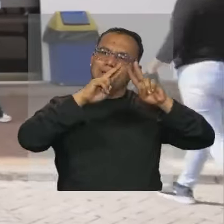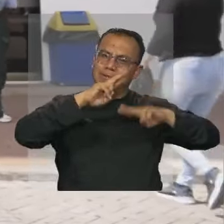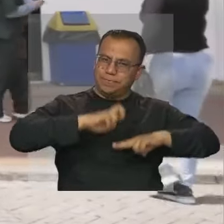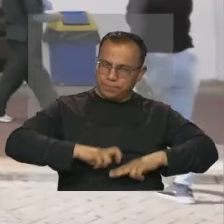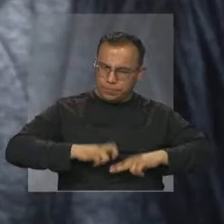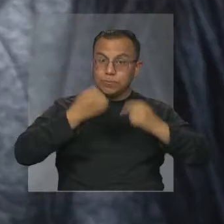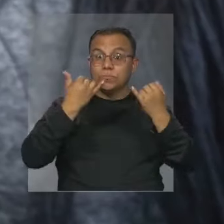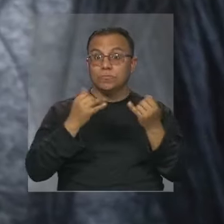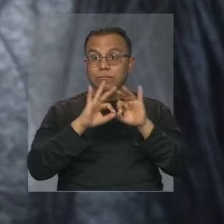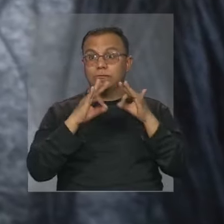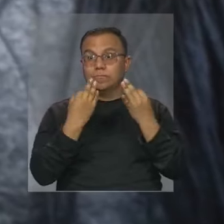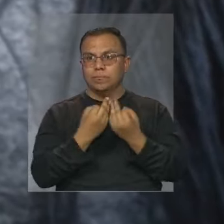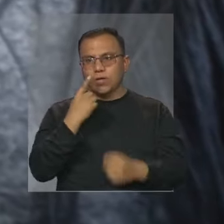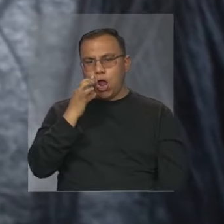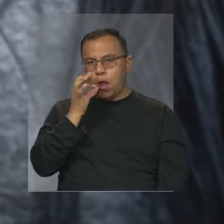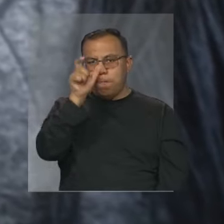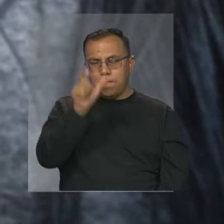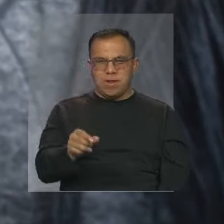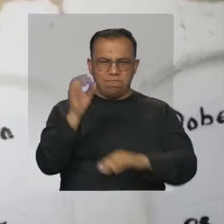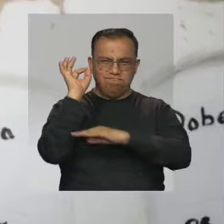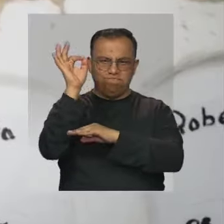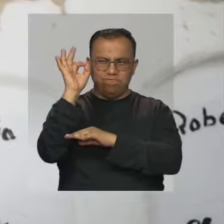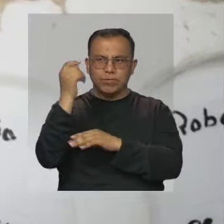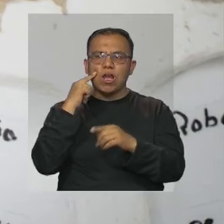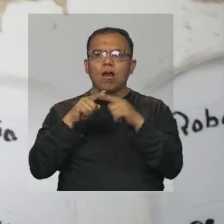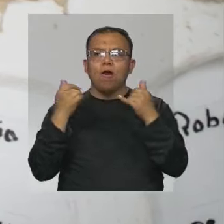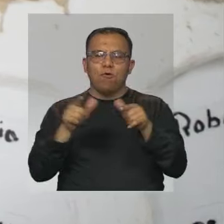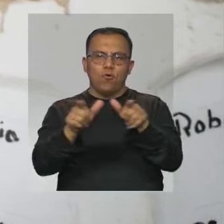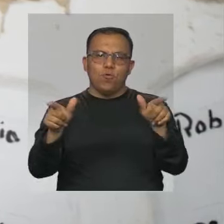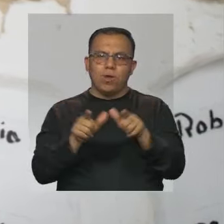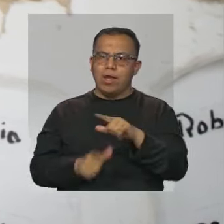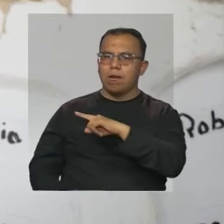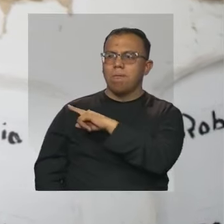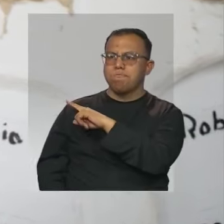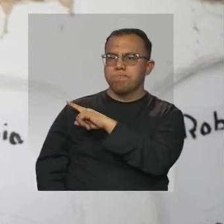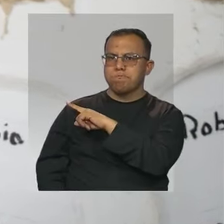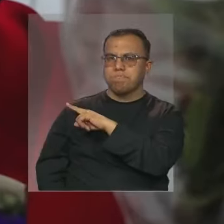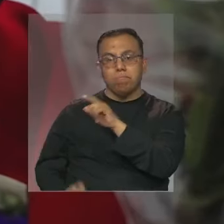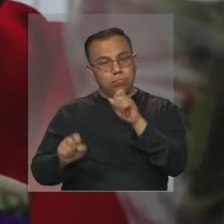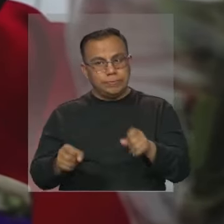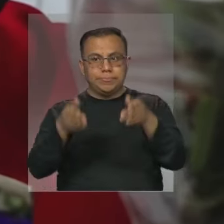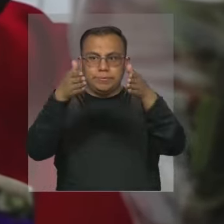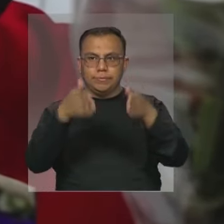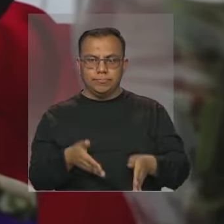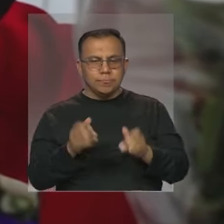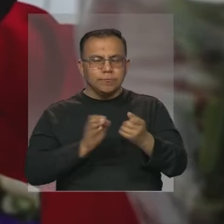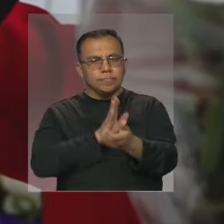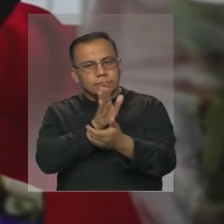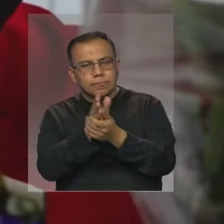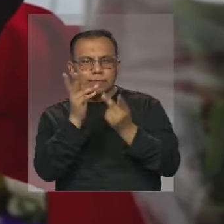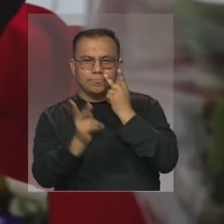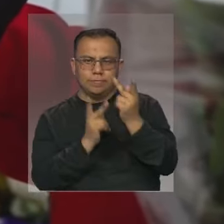Legal, hoy la familia del predicador Cuervo Torres tiene un lugar donde reposar sus restos y al que podrán visitar.